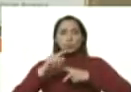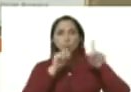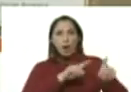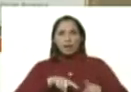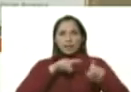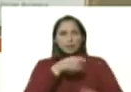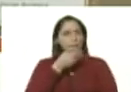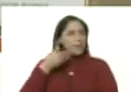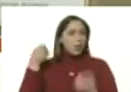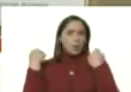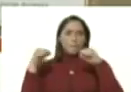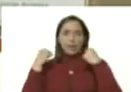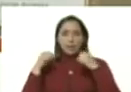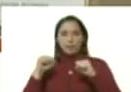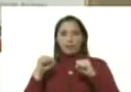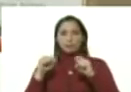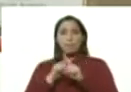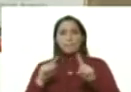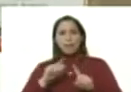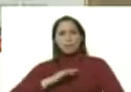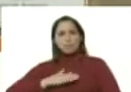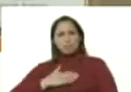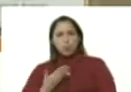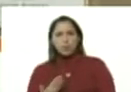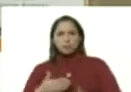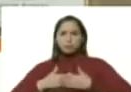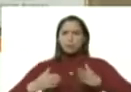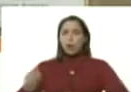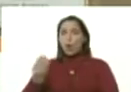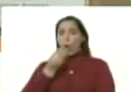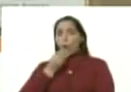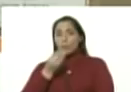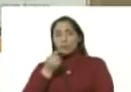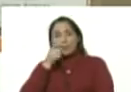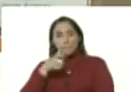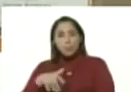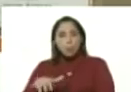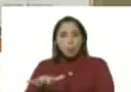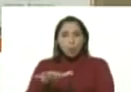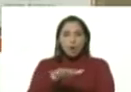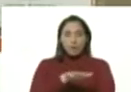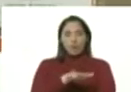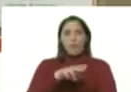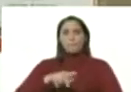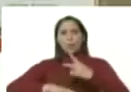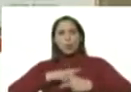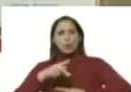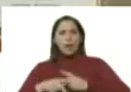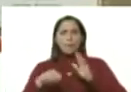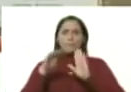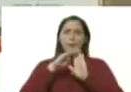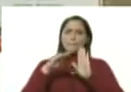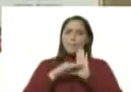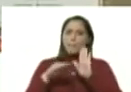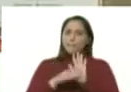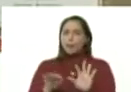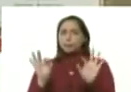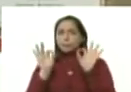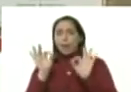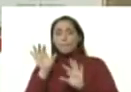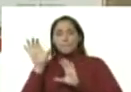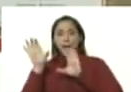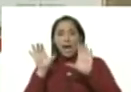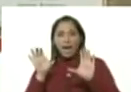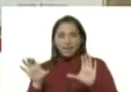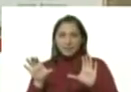mejores prácticas, para poder garantizar la alimentación de los pueblos, programas específicos con los países, con las